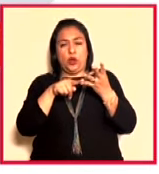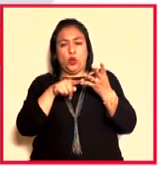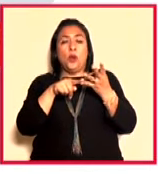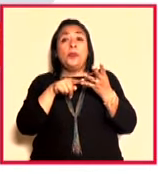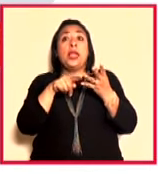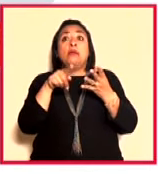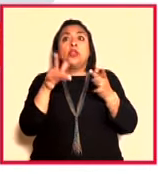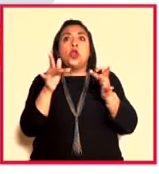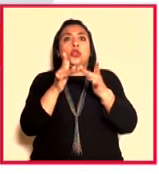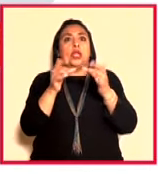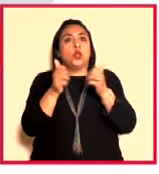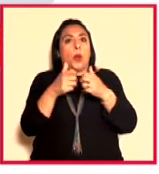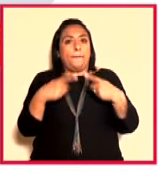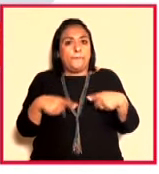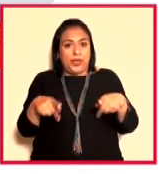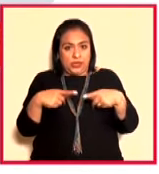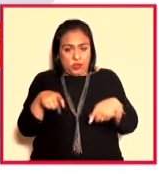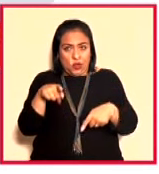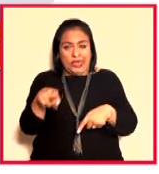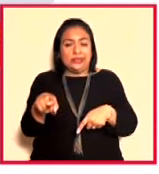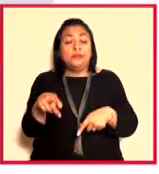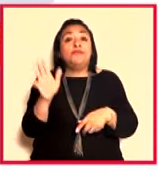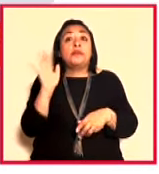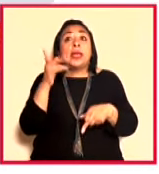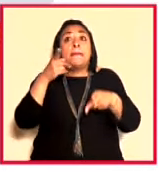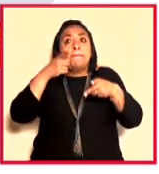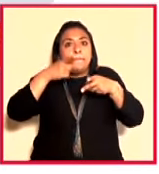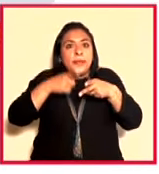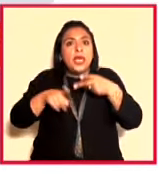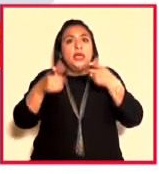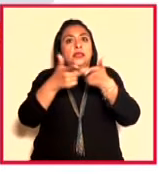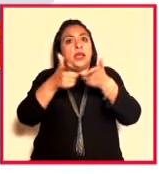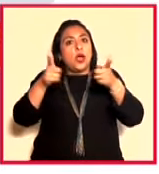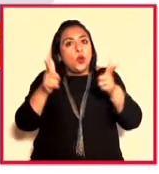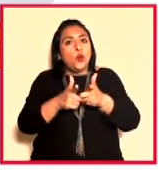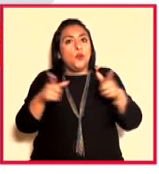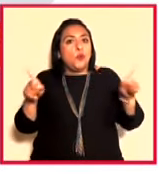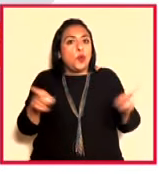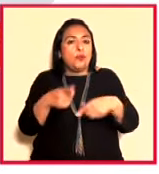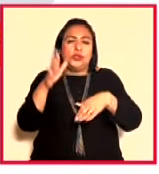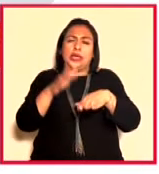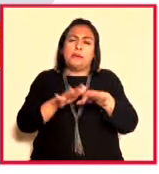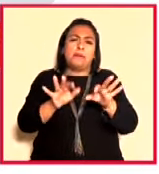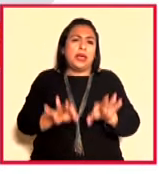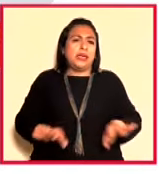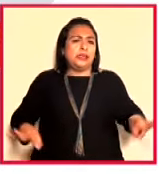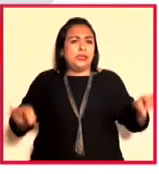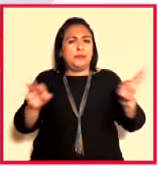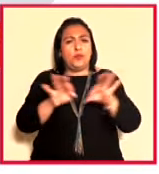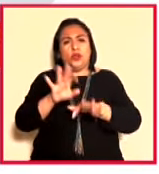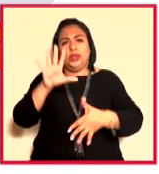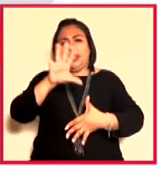el público. Aquel momento marcaría el inicio de una de las agrupaciones musicales de mayor importancia en nuestro continente, el Cuarteto